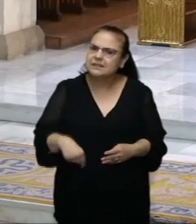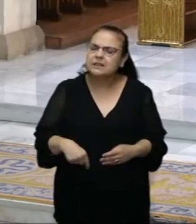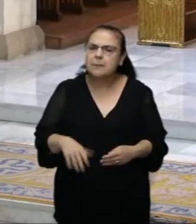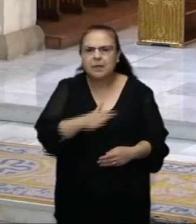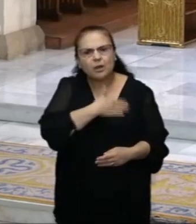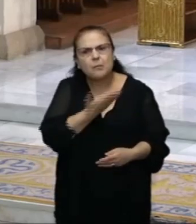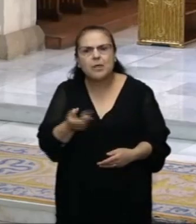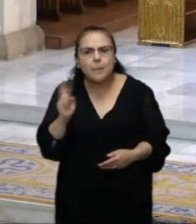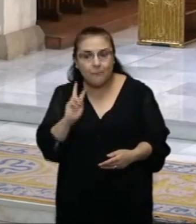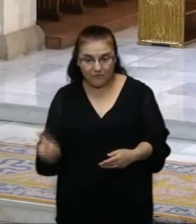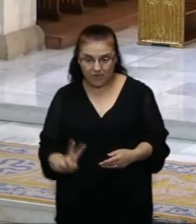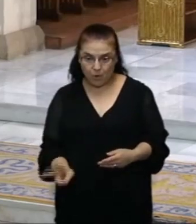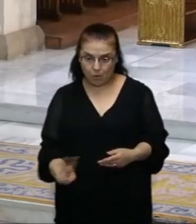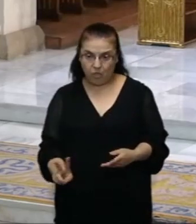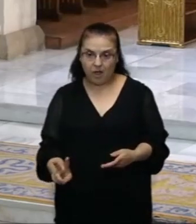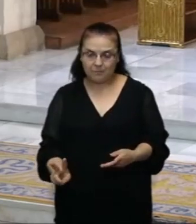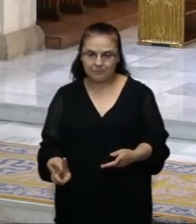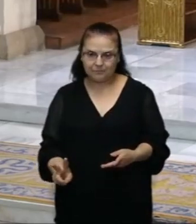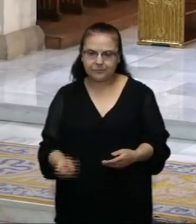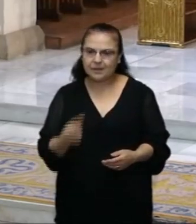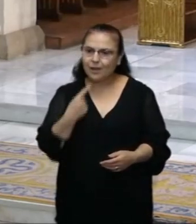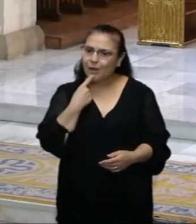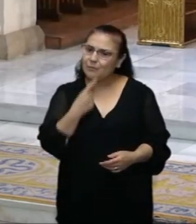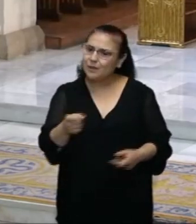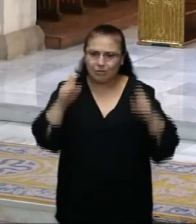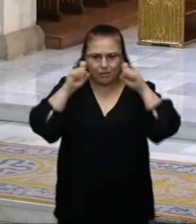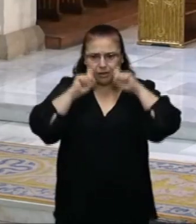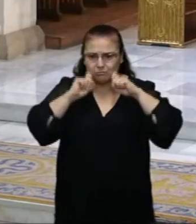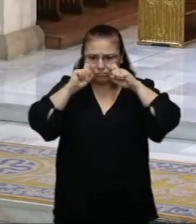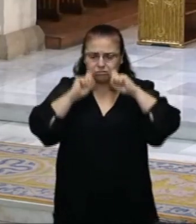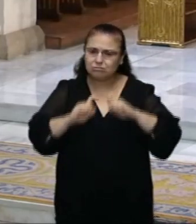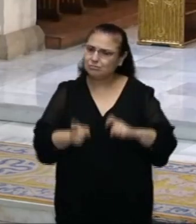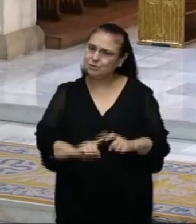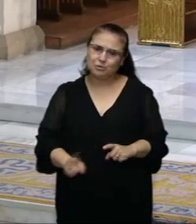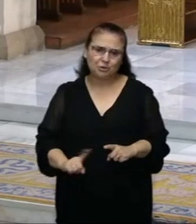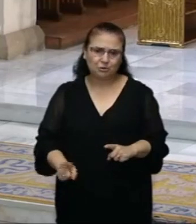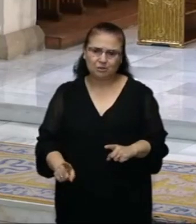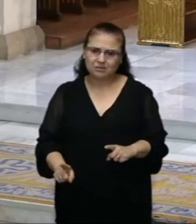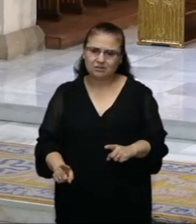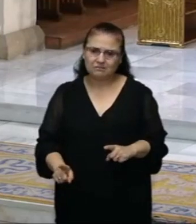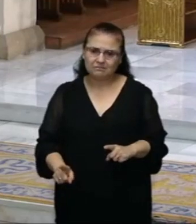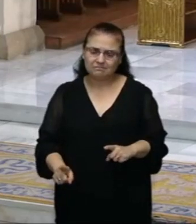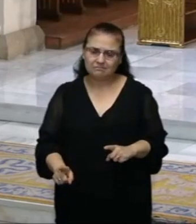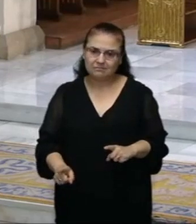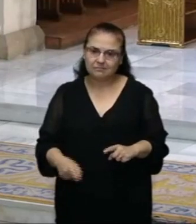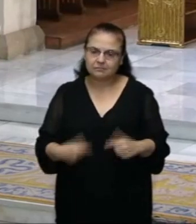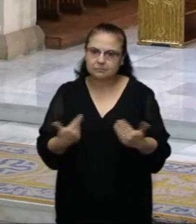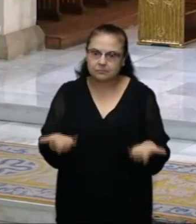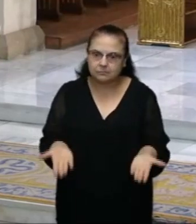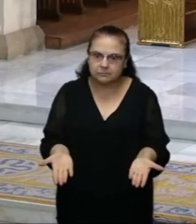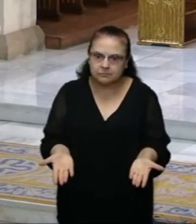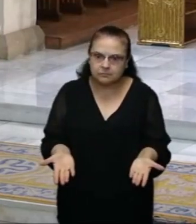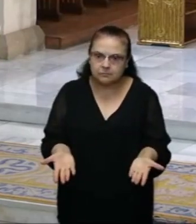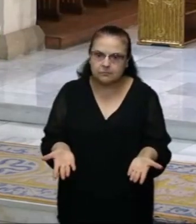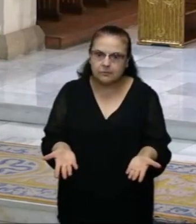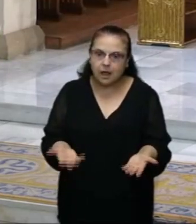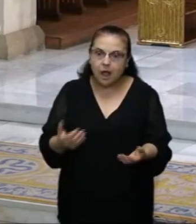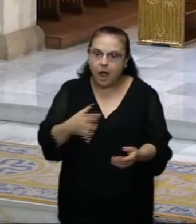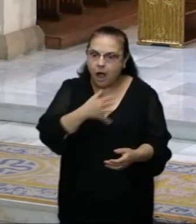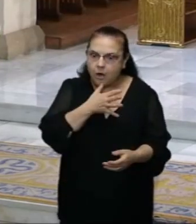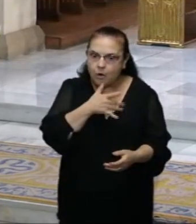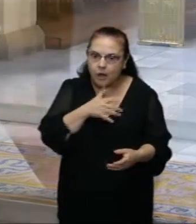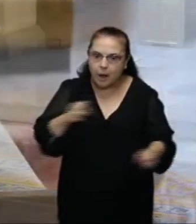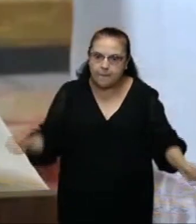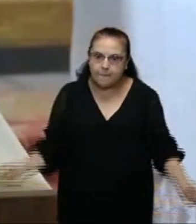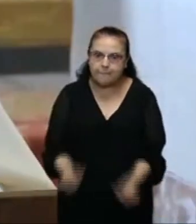de ella y le dijo: no llores. Y ahora es cuando viene el gran